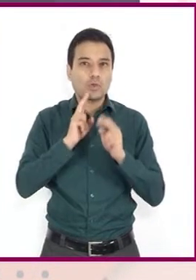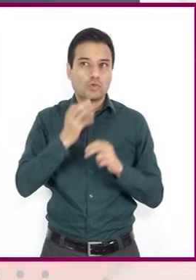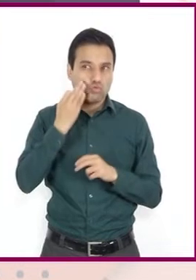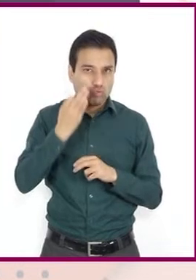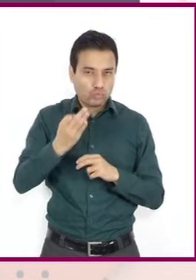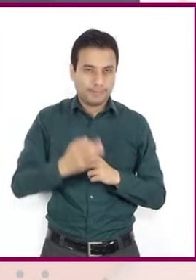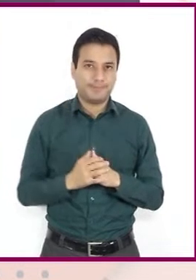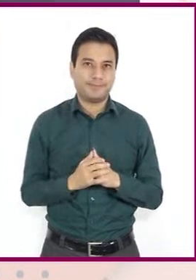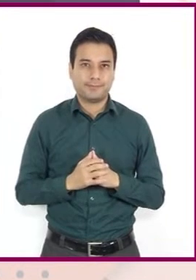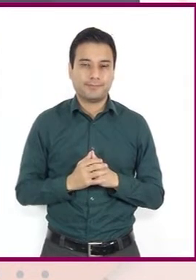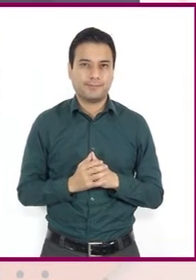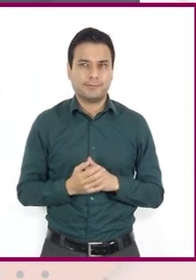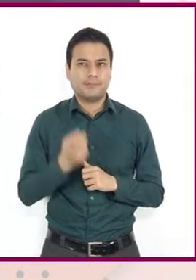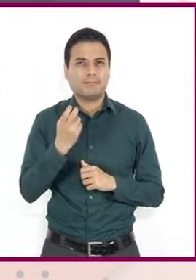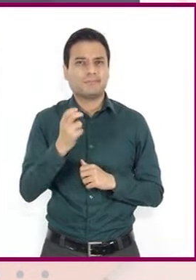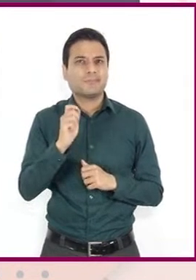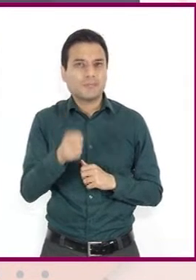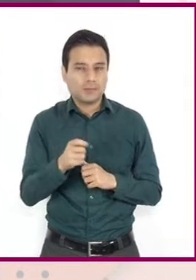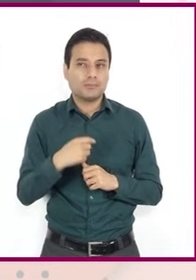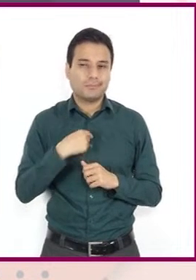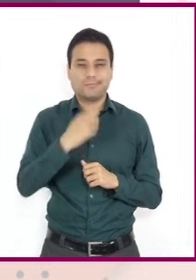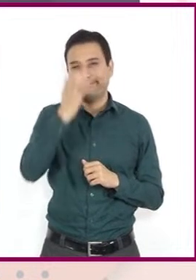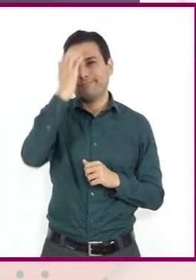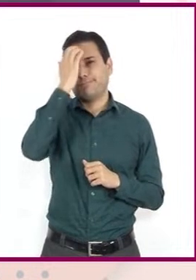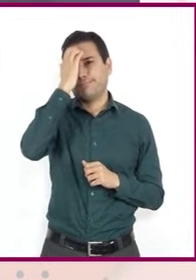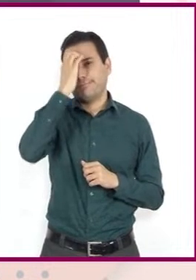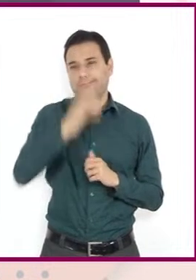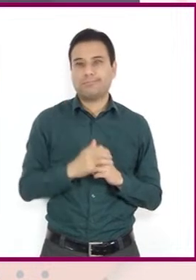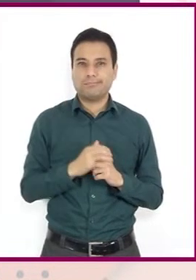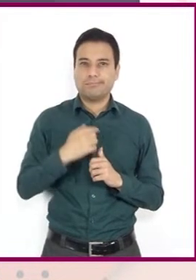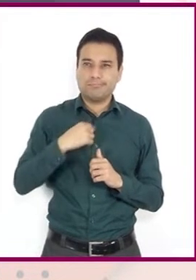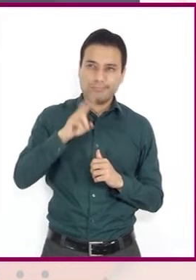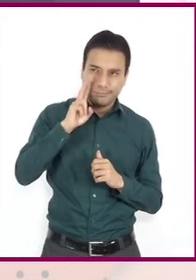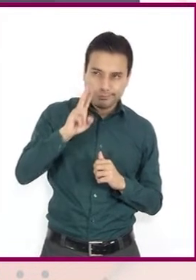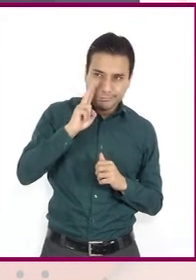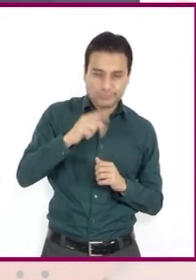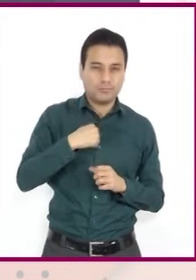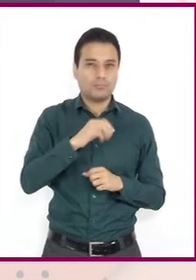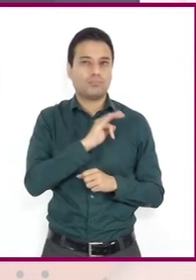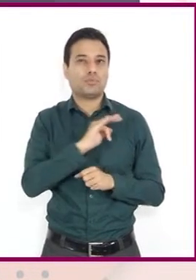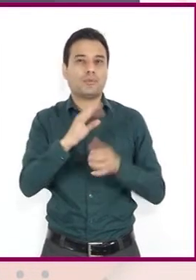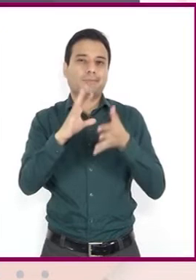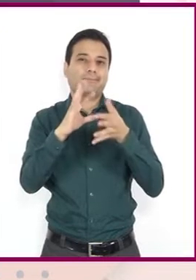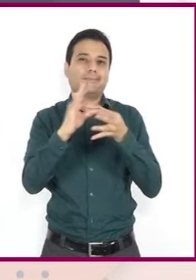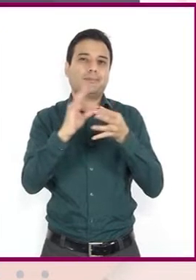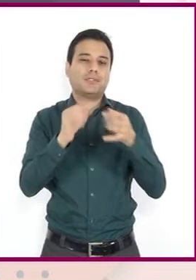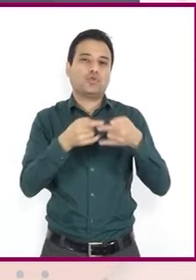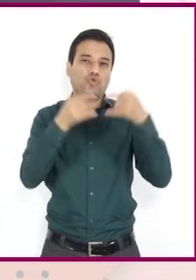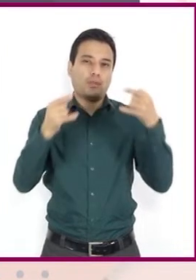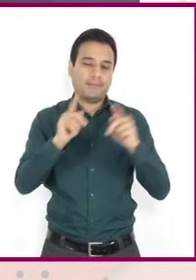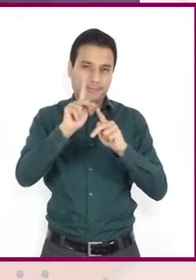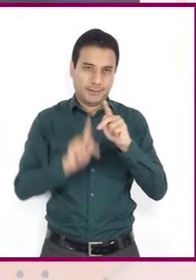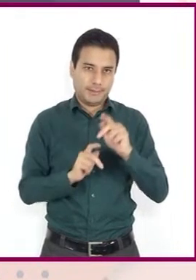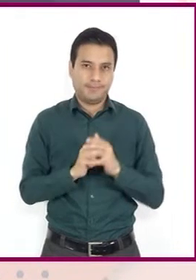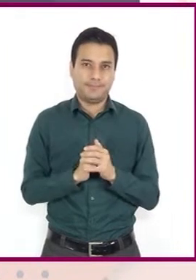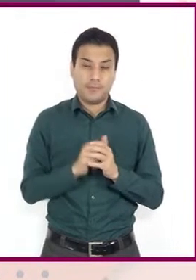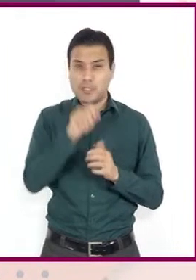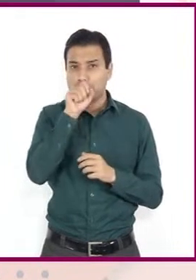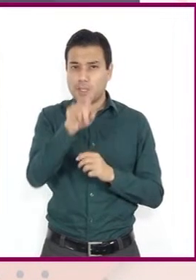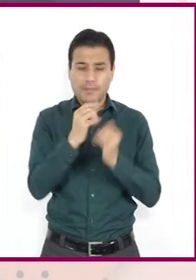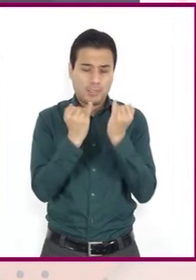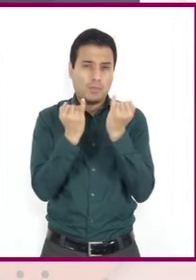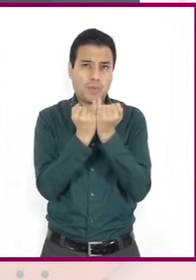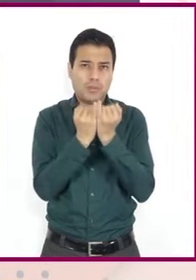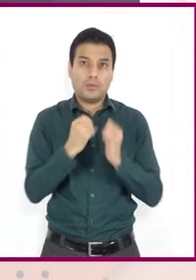testigo. Este narrador sabe lo que está a su alcance y puede contar de manera parcial la historia. También observa sin